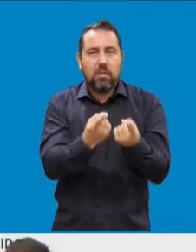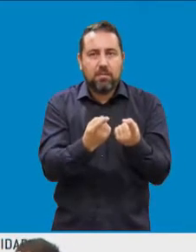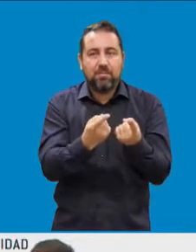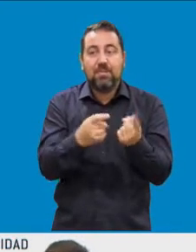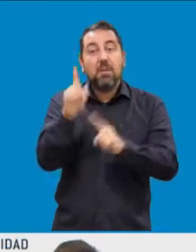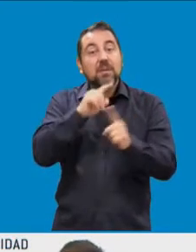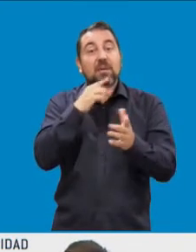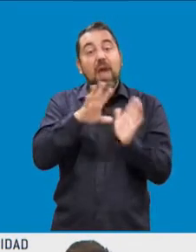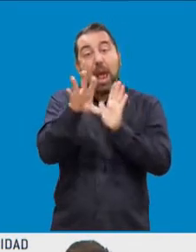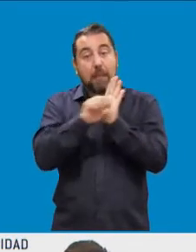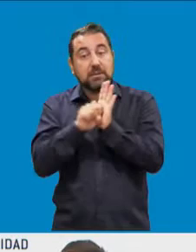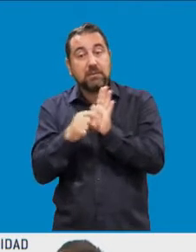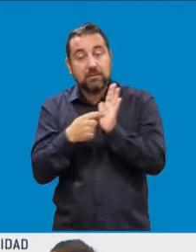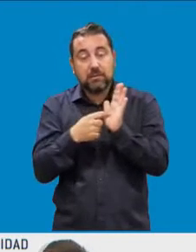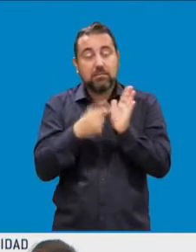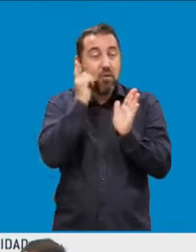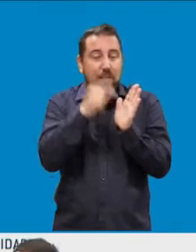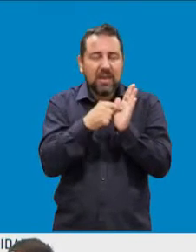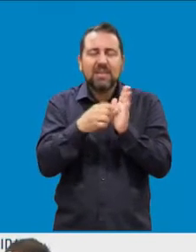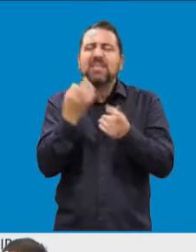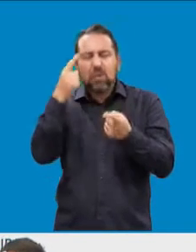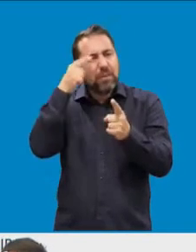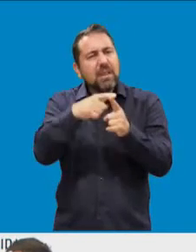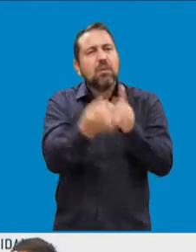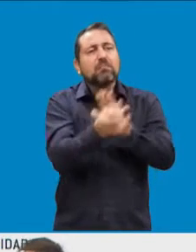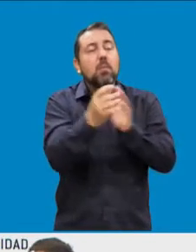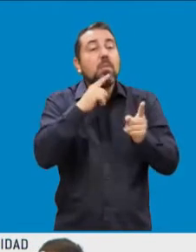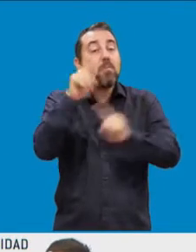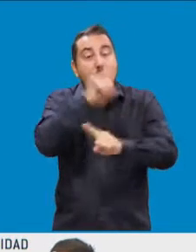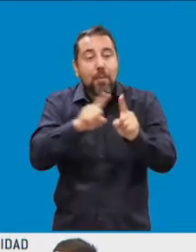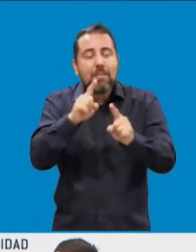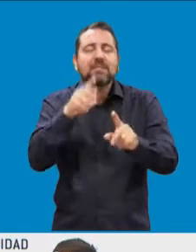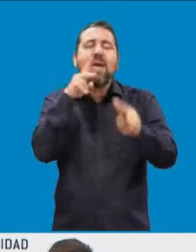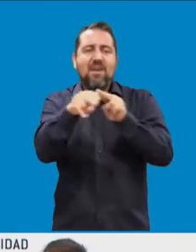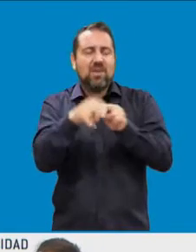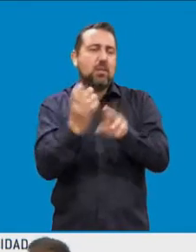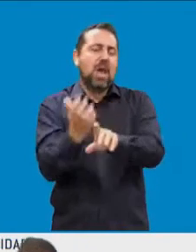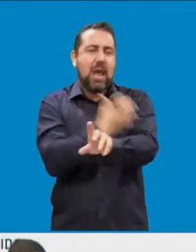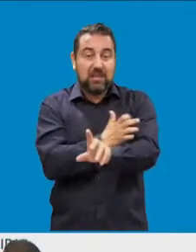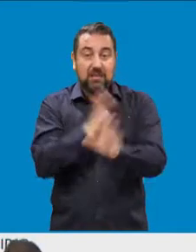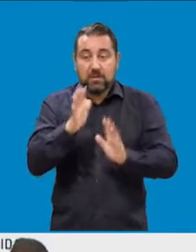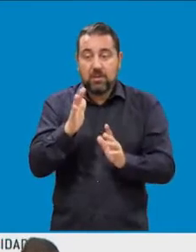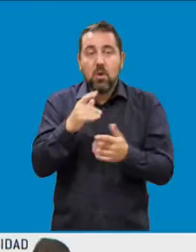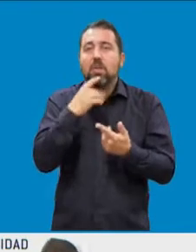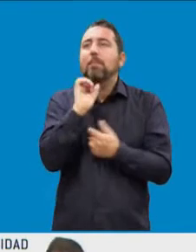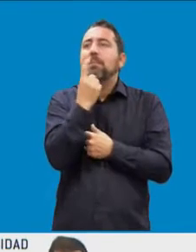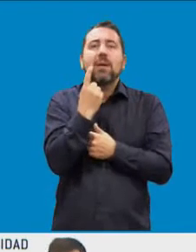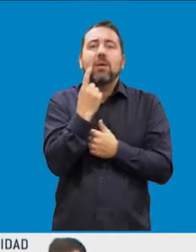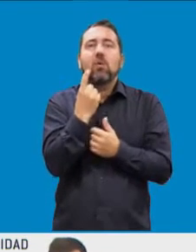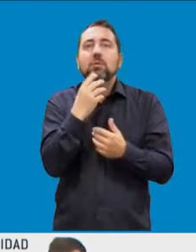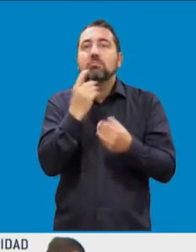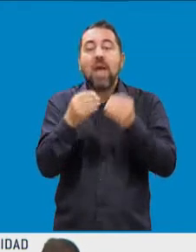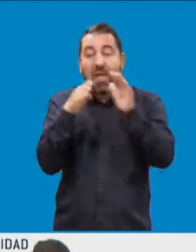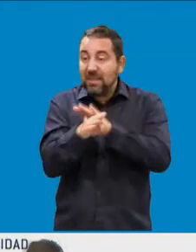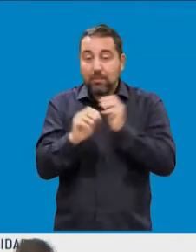¿no? El problema es la necesidad de adaptar las apps móviles ya desarrolladas y corregir carencias de accesibilidad que se puedan presentar. Esto